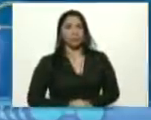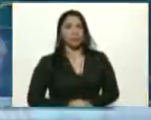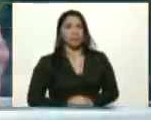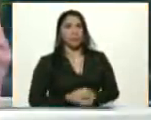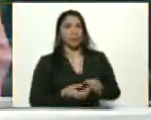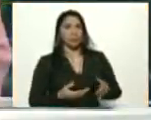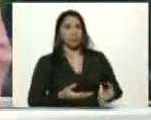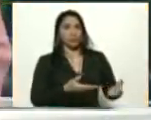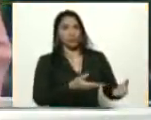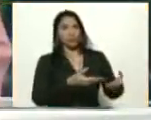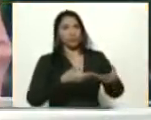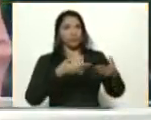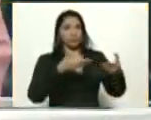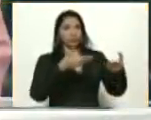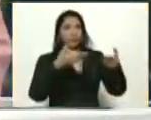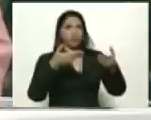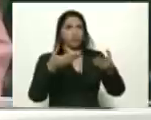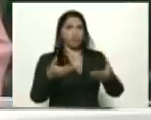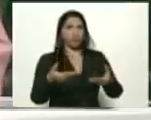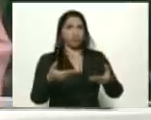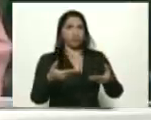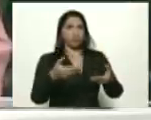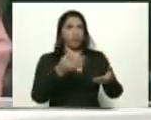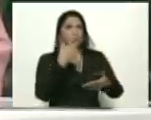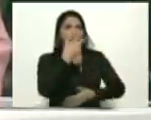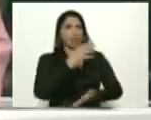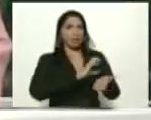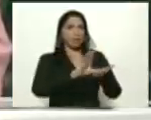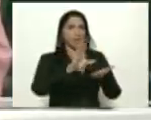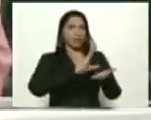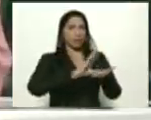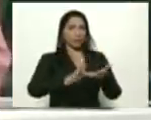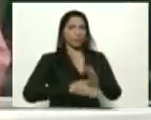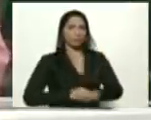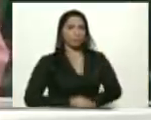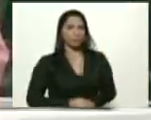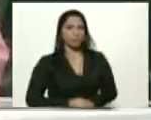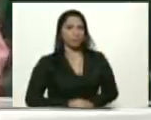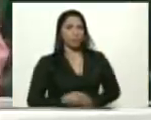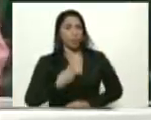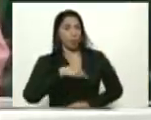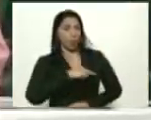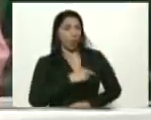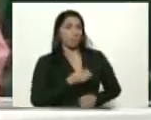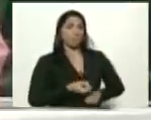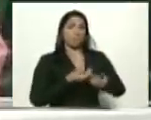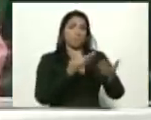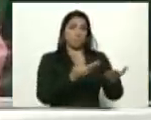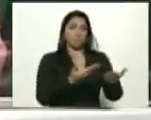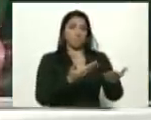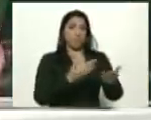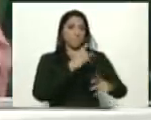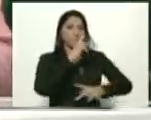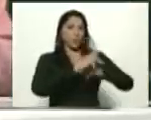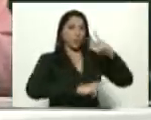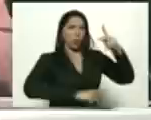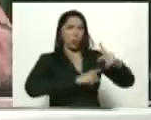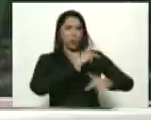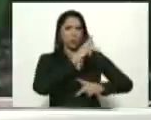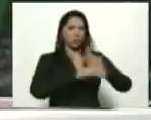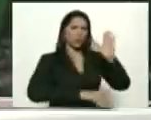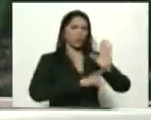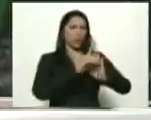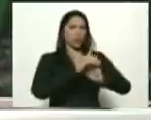entregar tres créditos de los créditos que estamos entregando para el proceso productivo. Fíjense